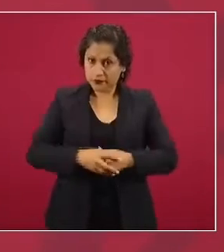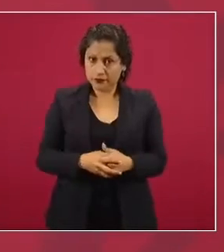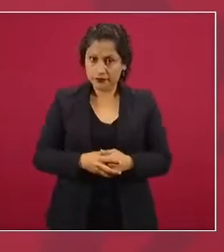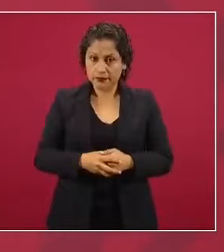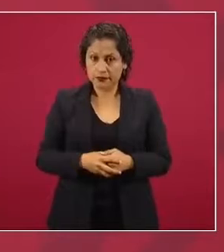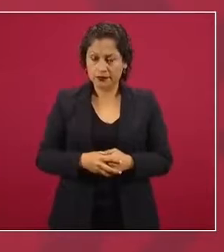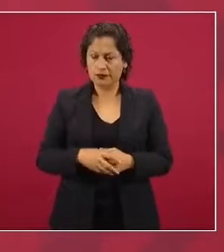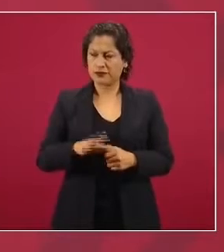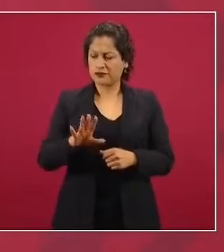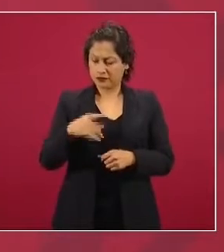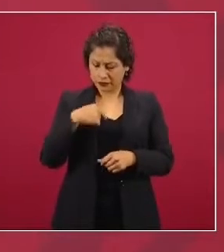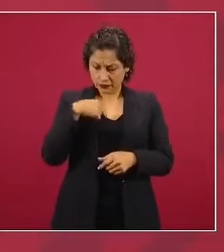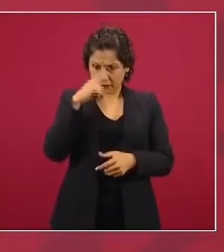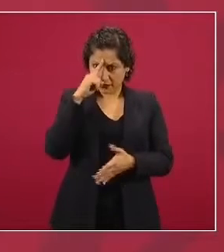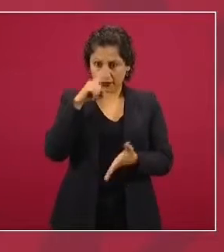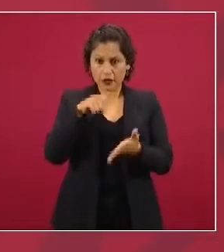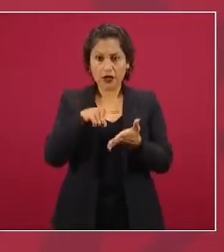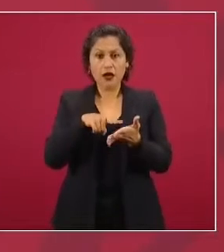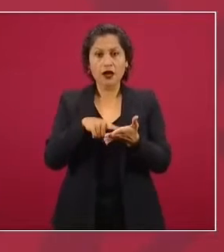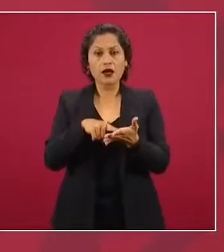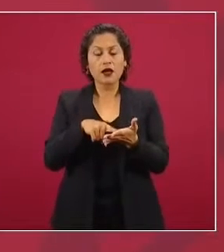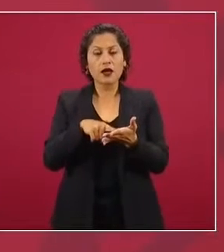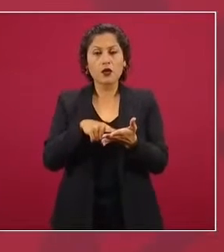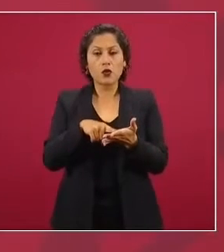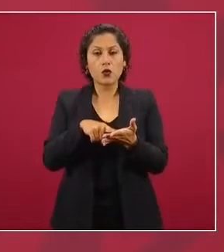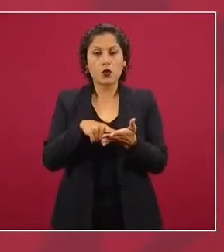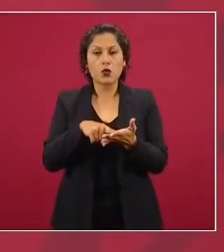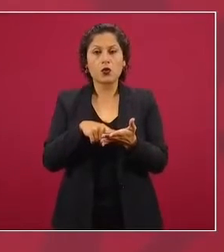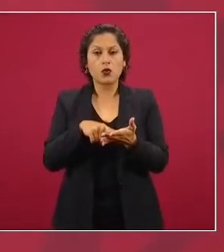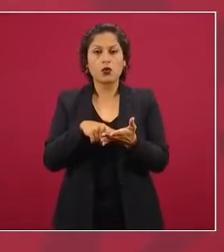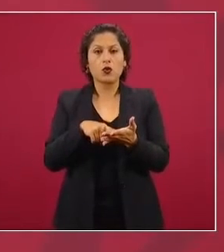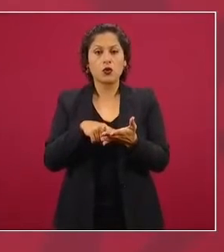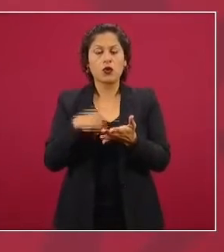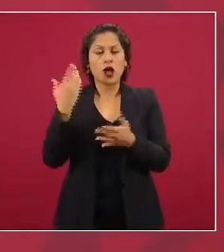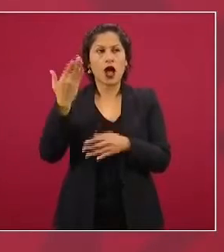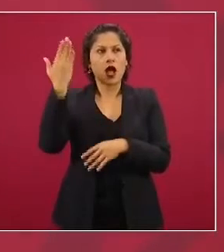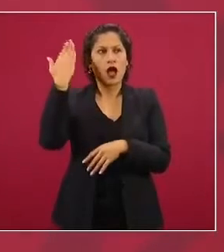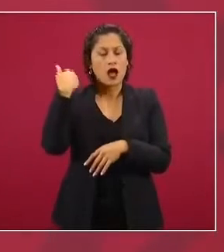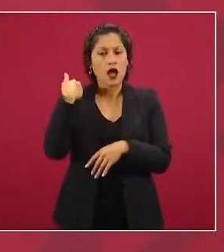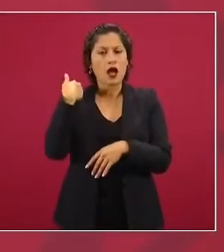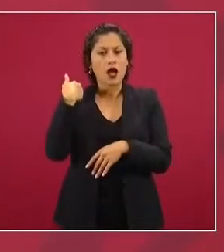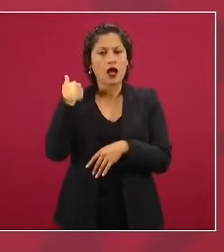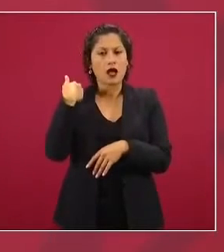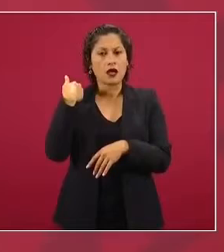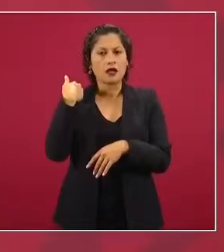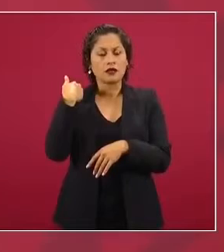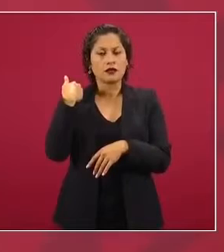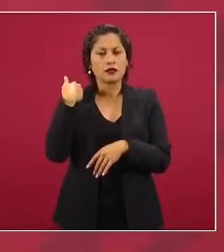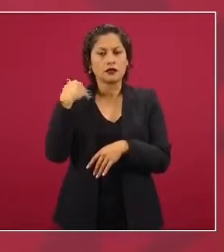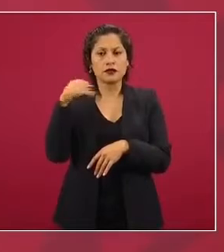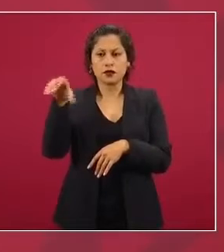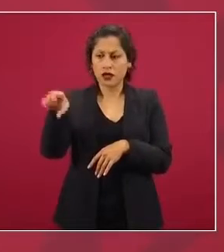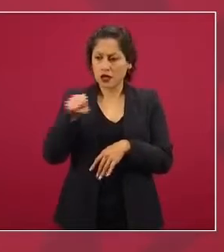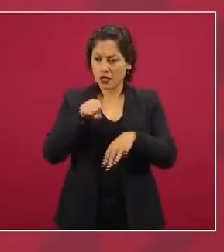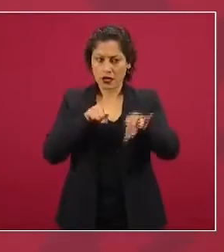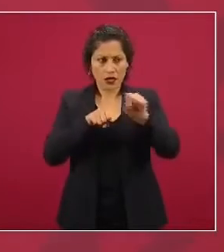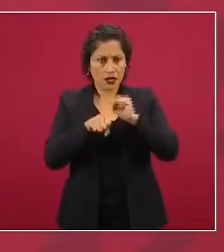Creo que se contrataron 2 o 3